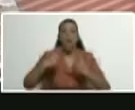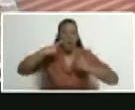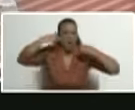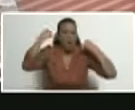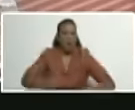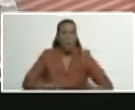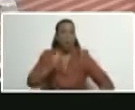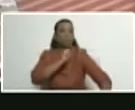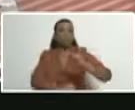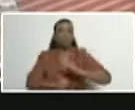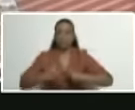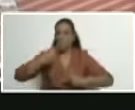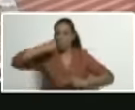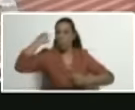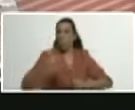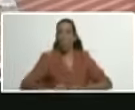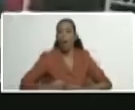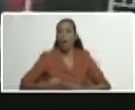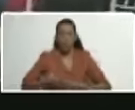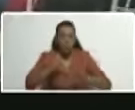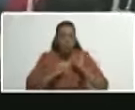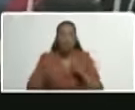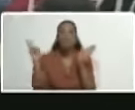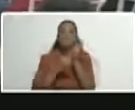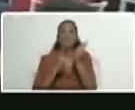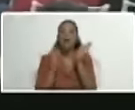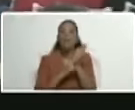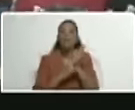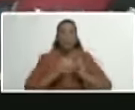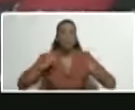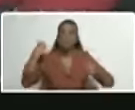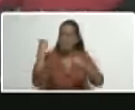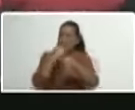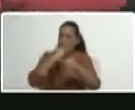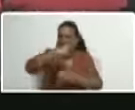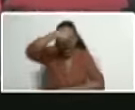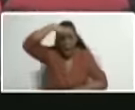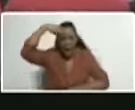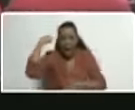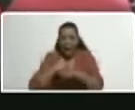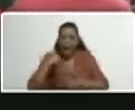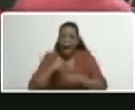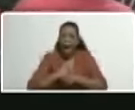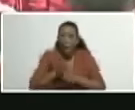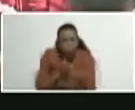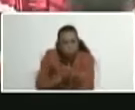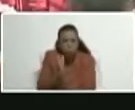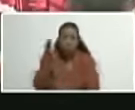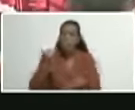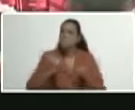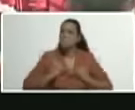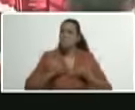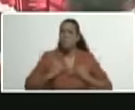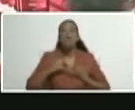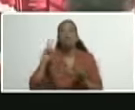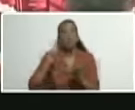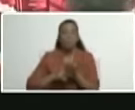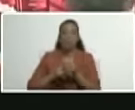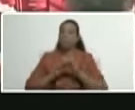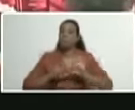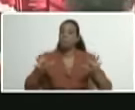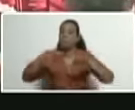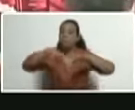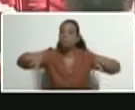rebelde, corajudo, dispuesto a la verdad, dispuesto al trabajo, dispuesto al camino propio. Esa es la verdad.